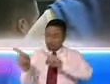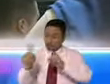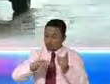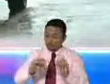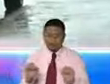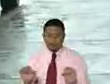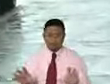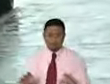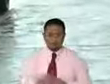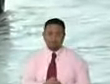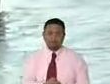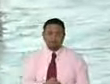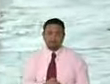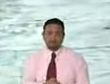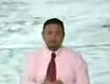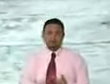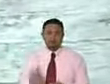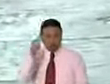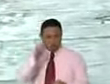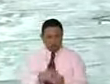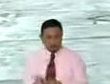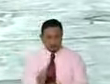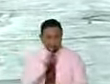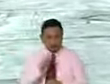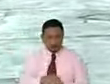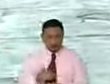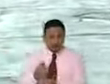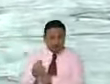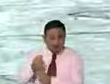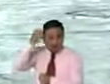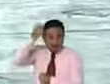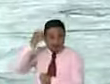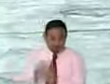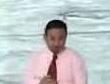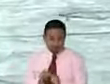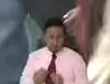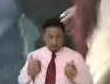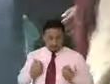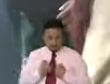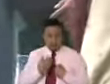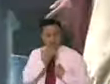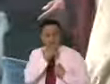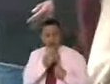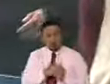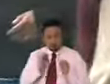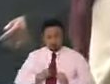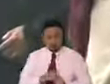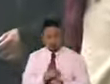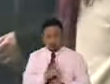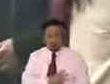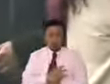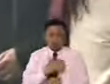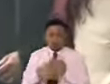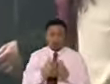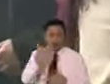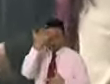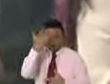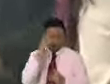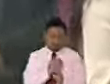luces. No olvide también llevar consigo un paraguas y ropa abrigada con el fin de prevenir